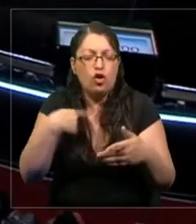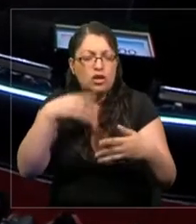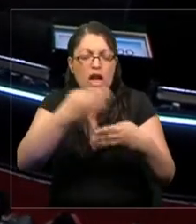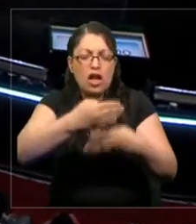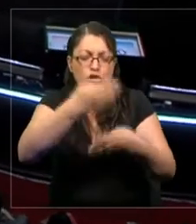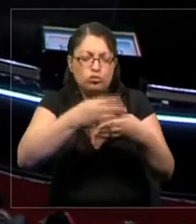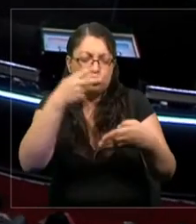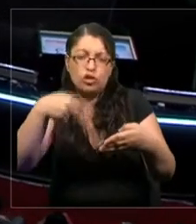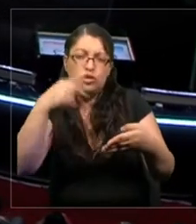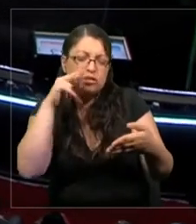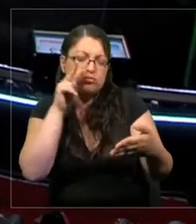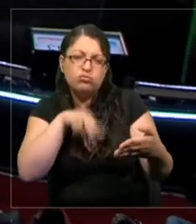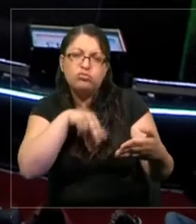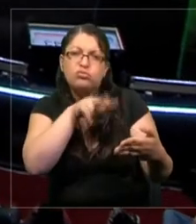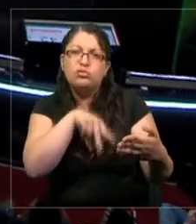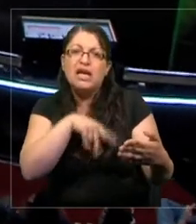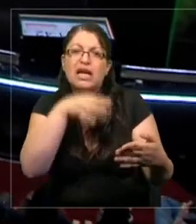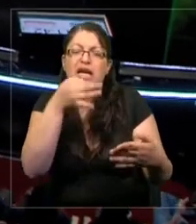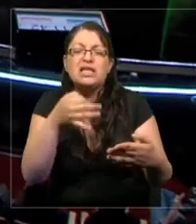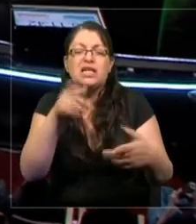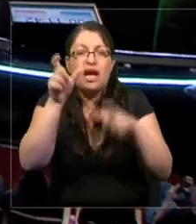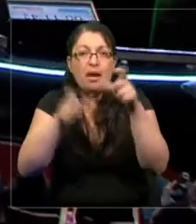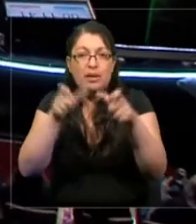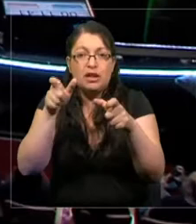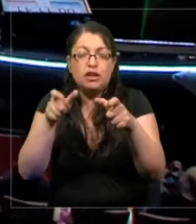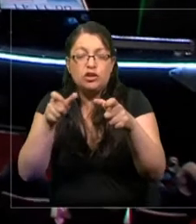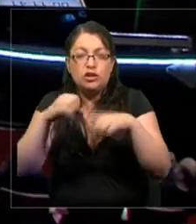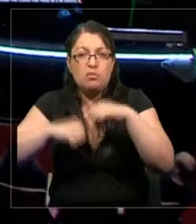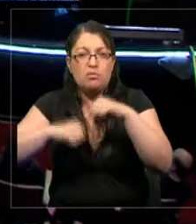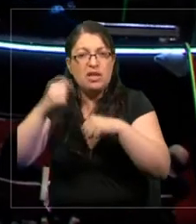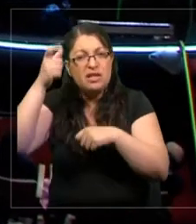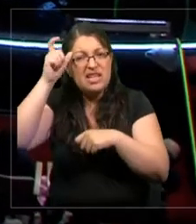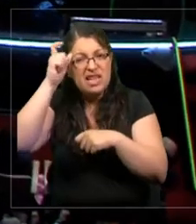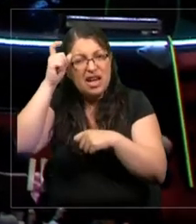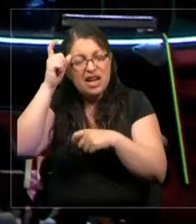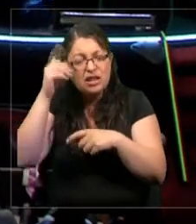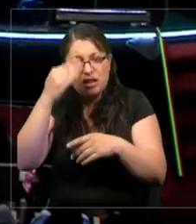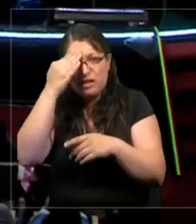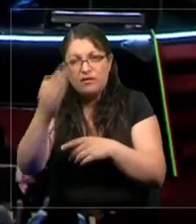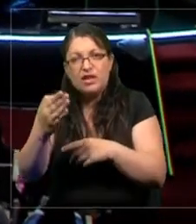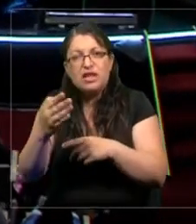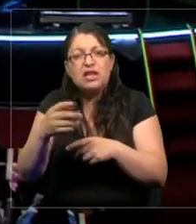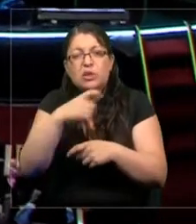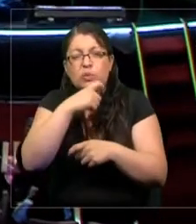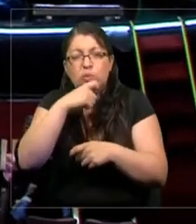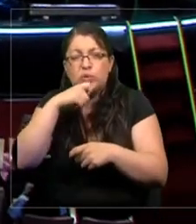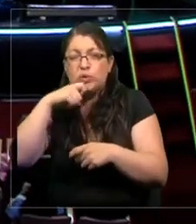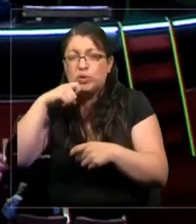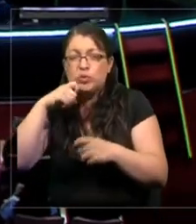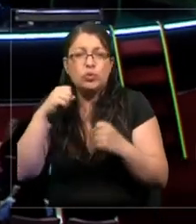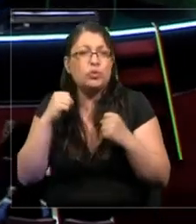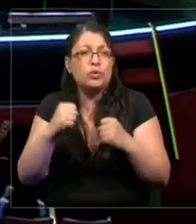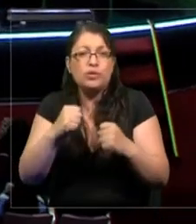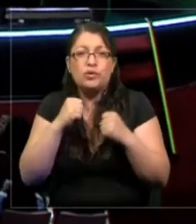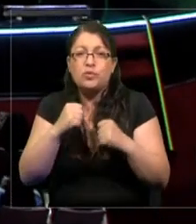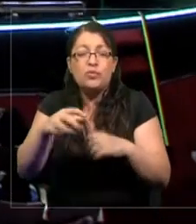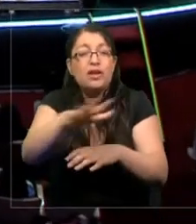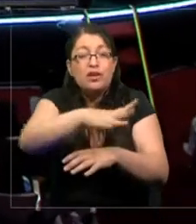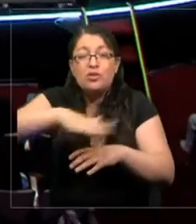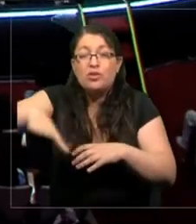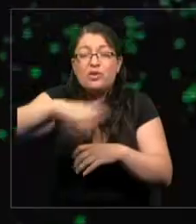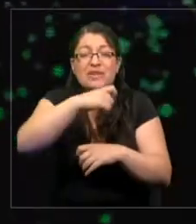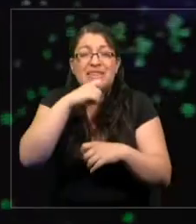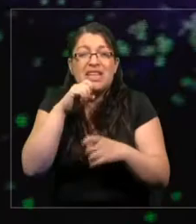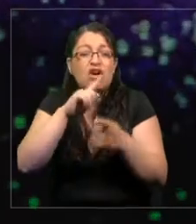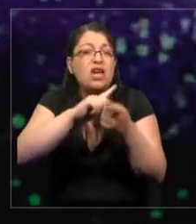en la cual el ganadero de la zona norte enfrentaba una tremenda sequía el suelo es totalmente degradado han tenido que moverse hacia